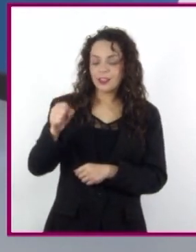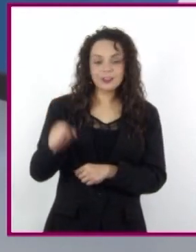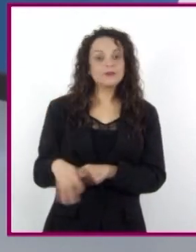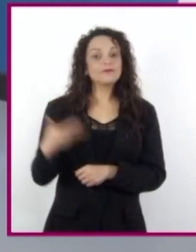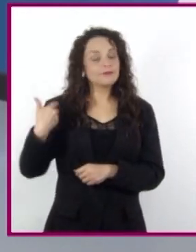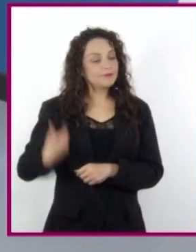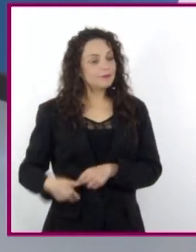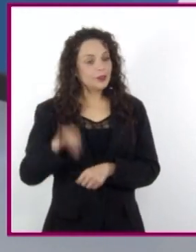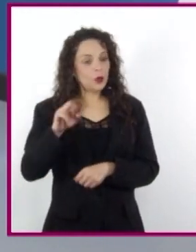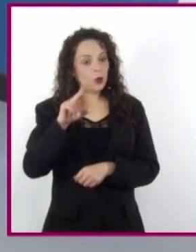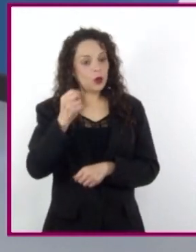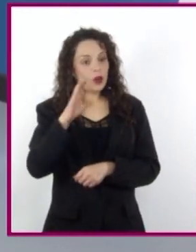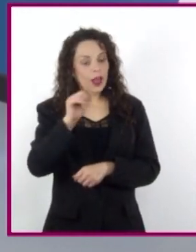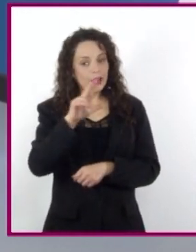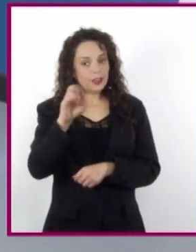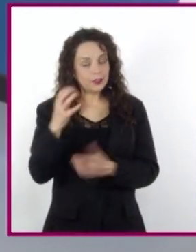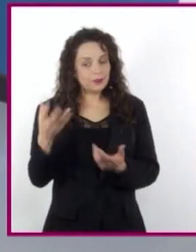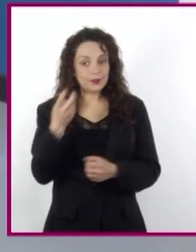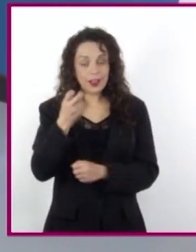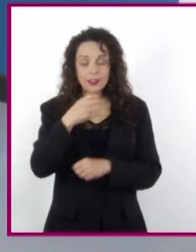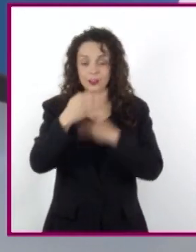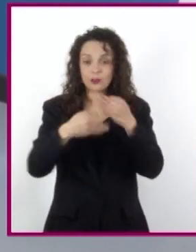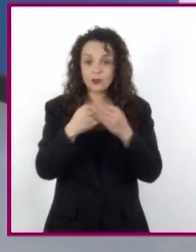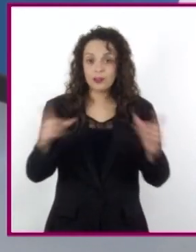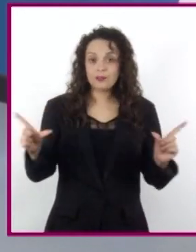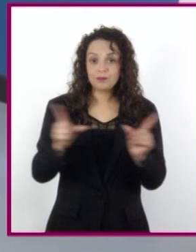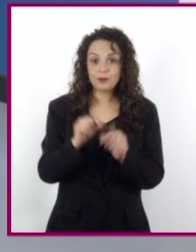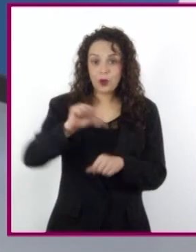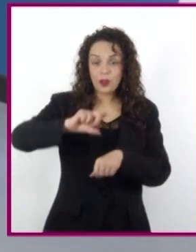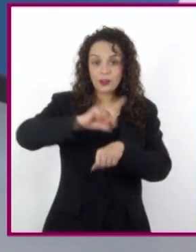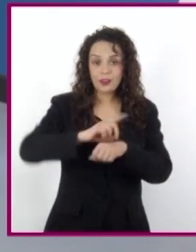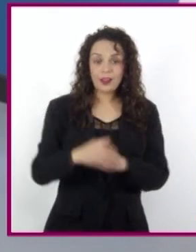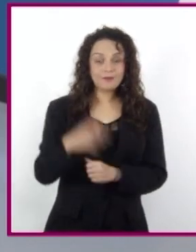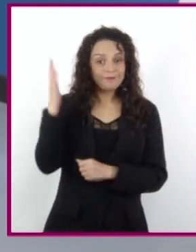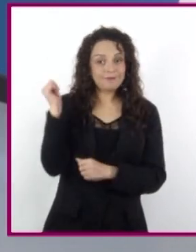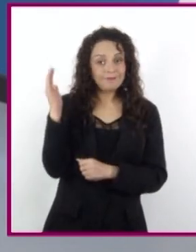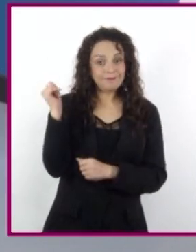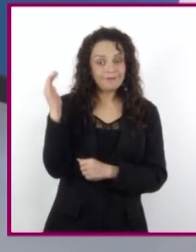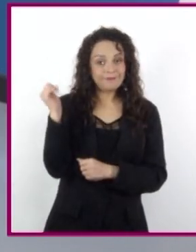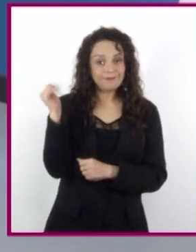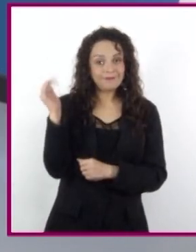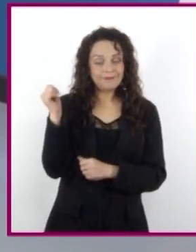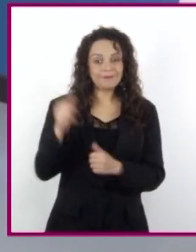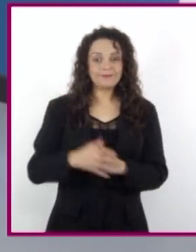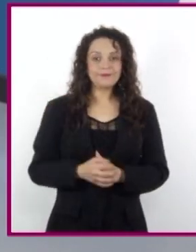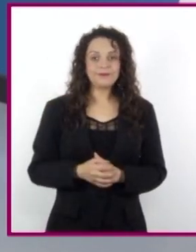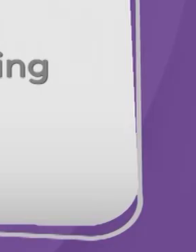nombre es Julio Carrillo. Esto ha sido todo por el día de hoy. Hasta la próxima.